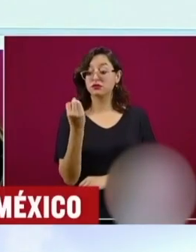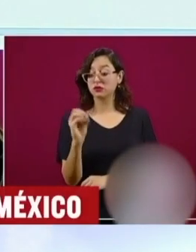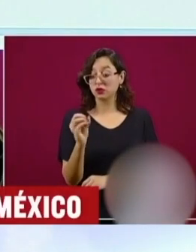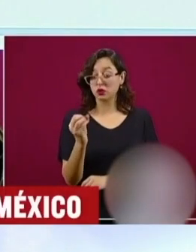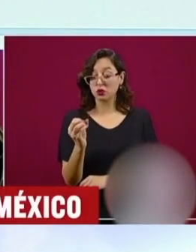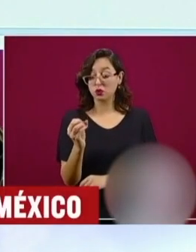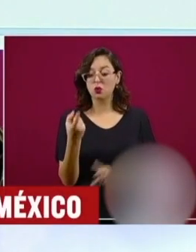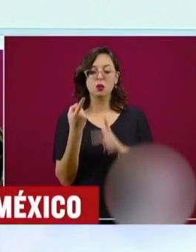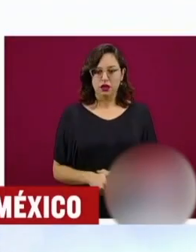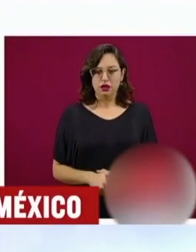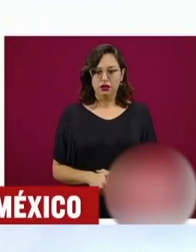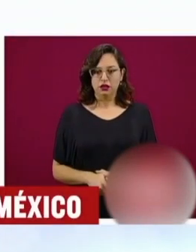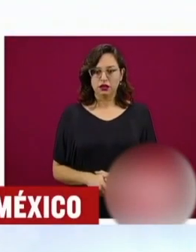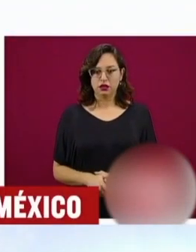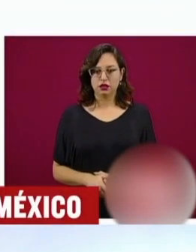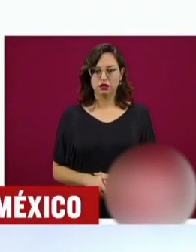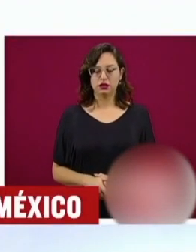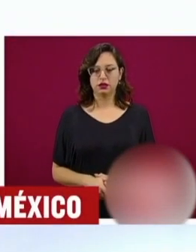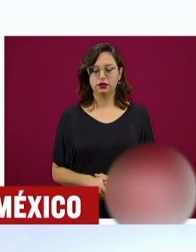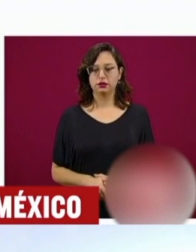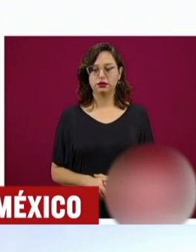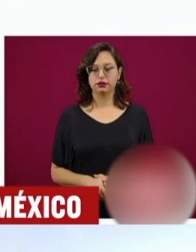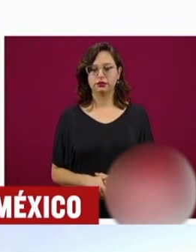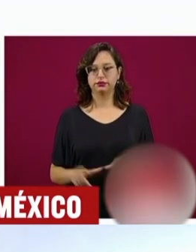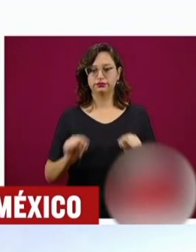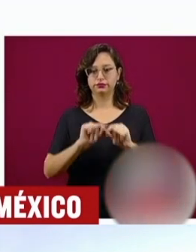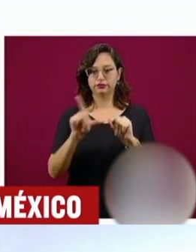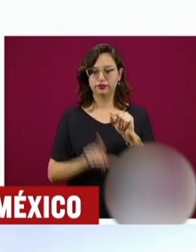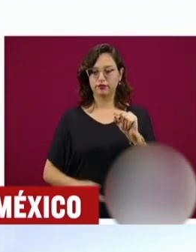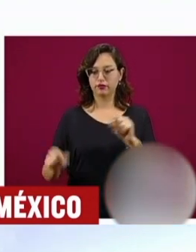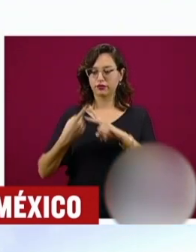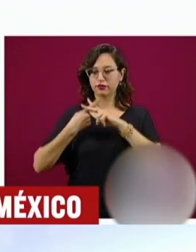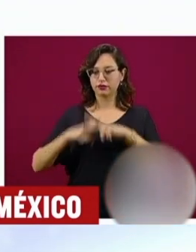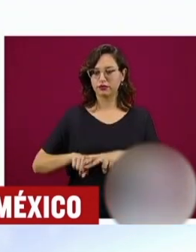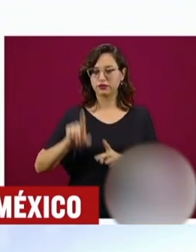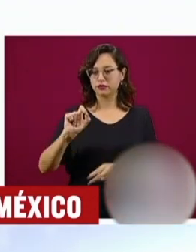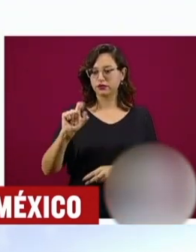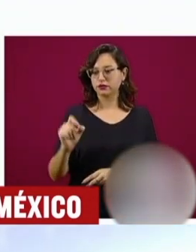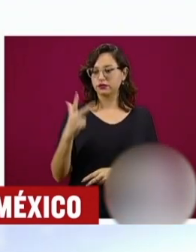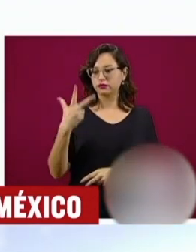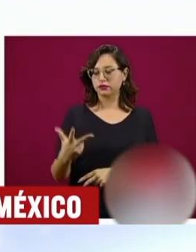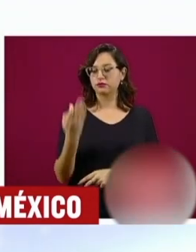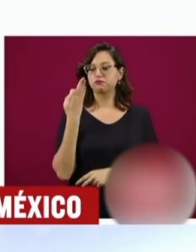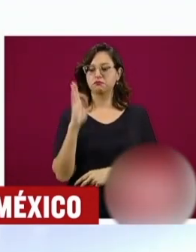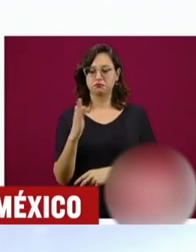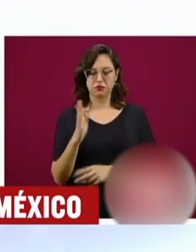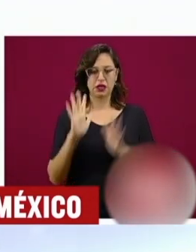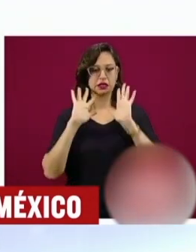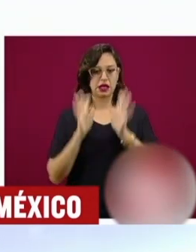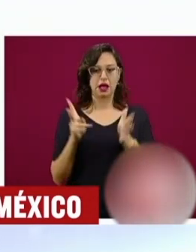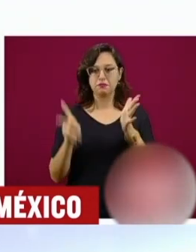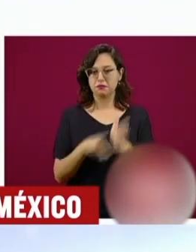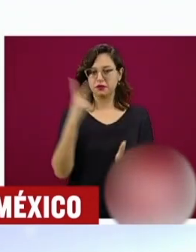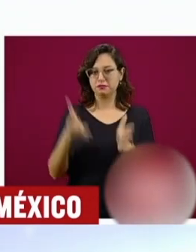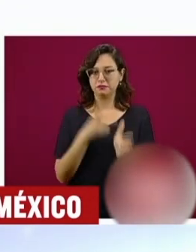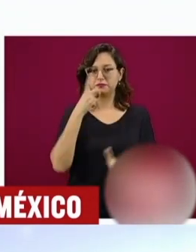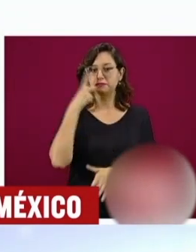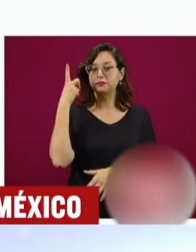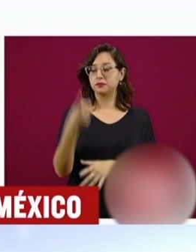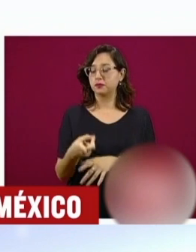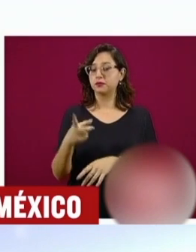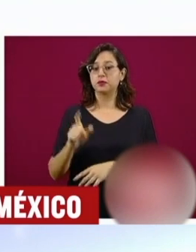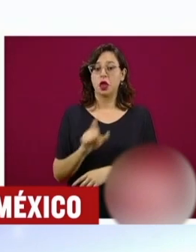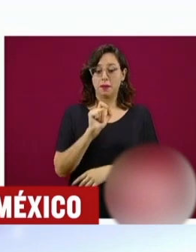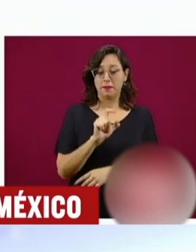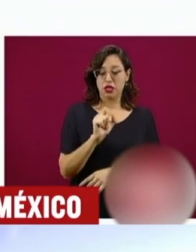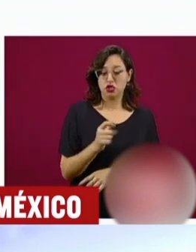covid diecinueve en el país, hay doscientos dieciséis mil ocho ciento cincuenta y dos casos acumulados, y veintiséis mil seiscientos cuarenta